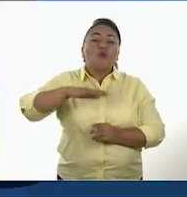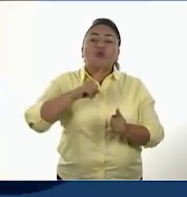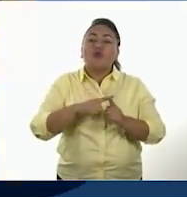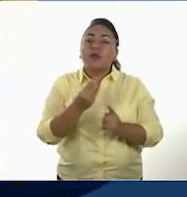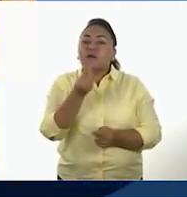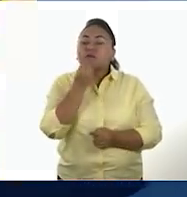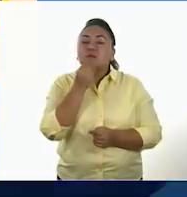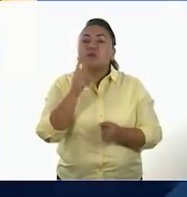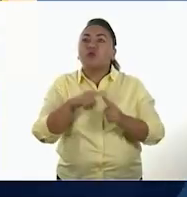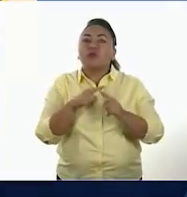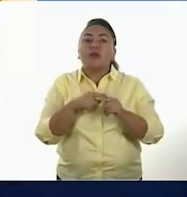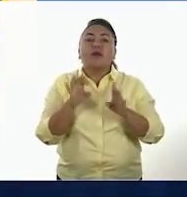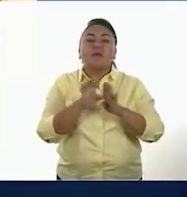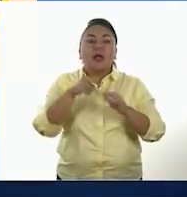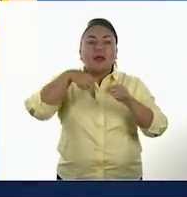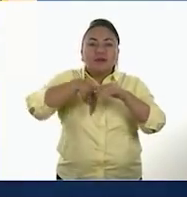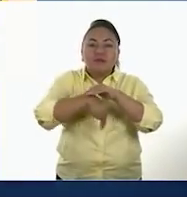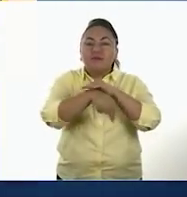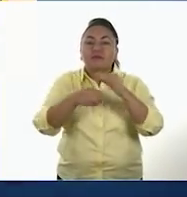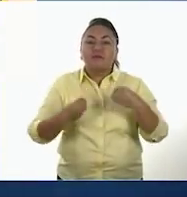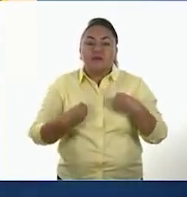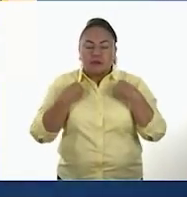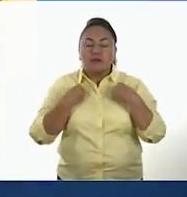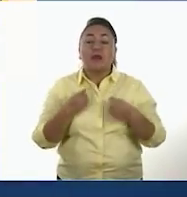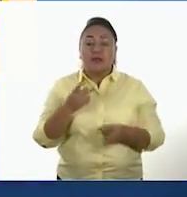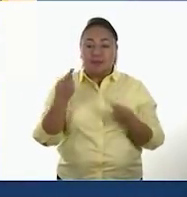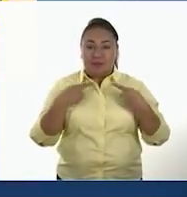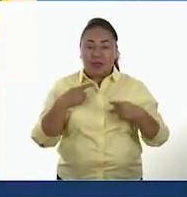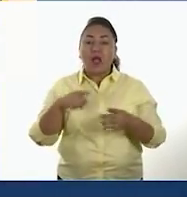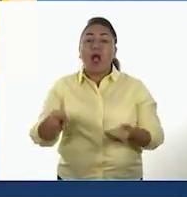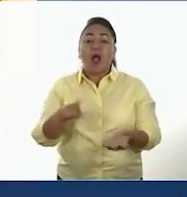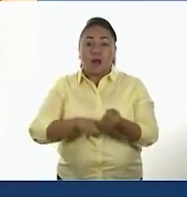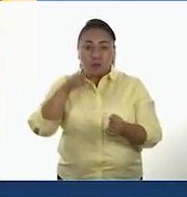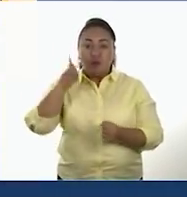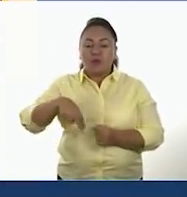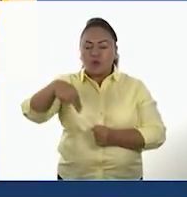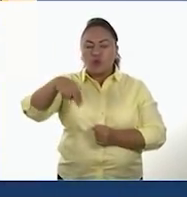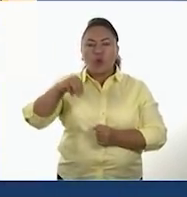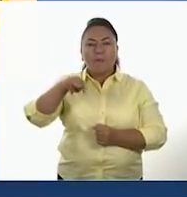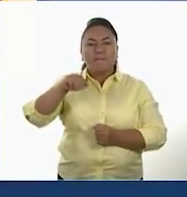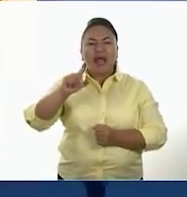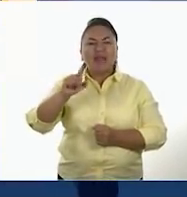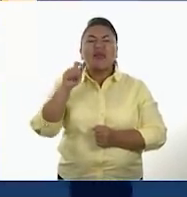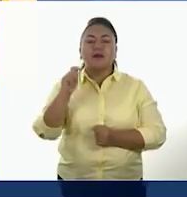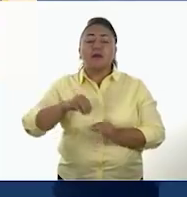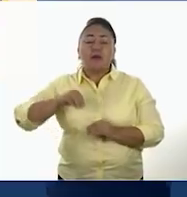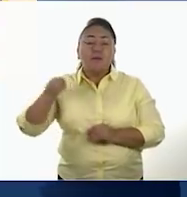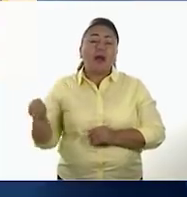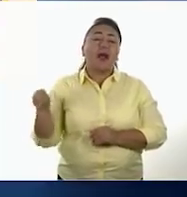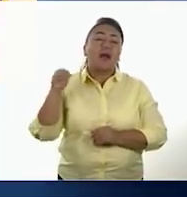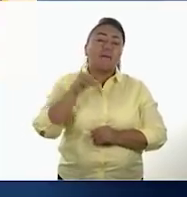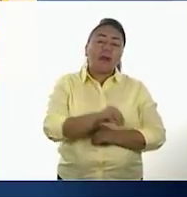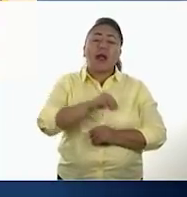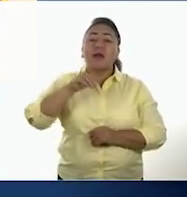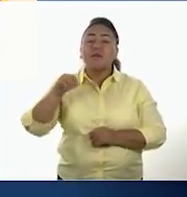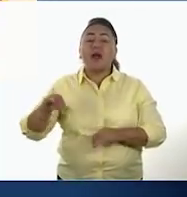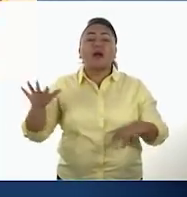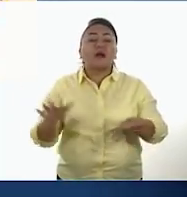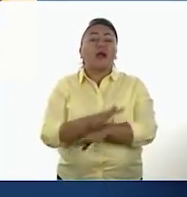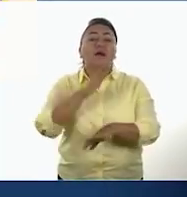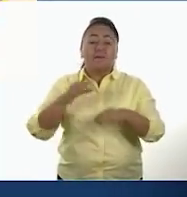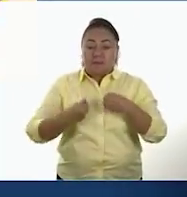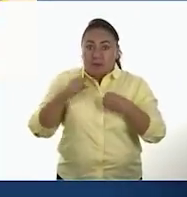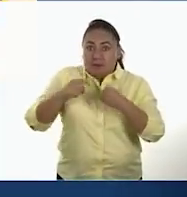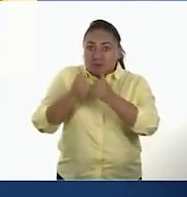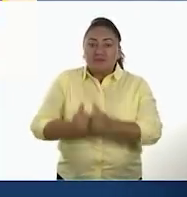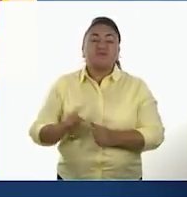Estos pobladores llevaban un estilo de vida nómada, cuya principal característica era el constante movimiento